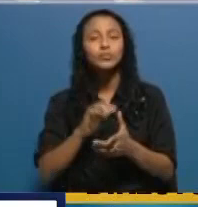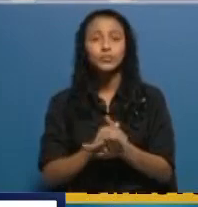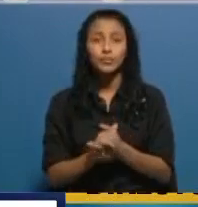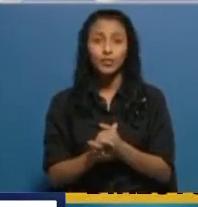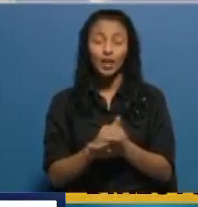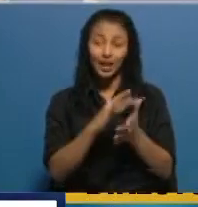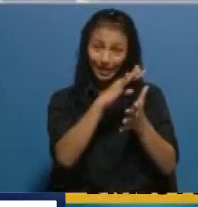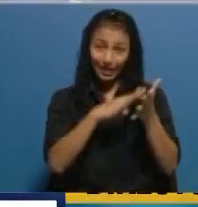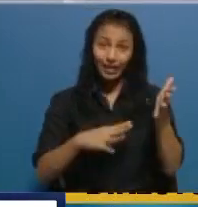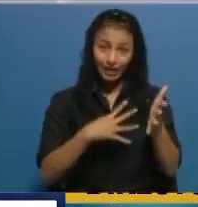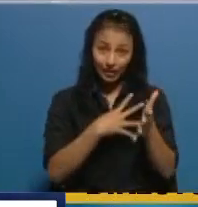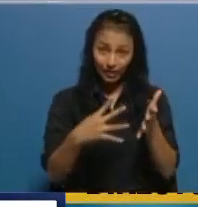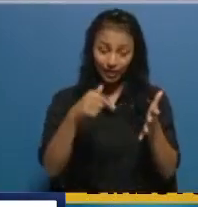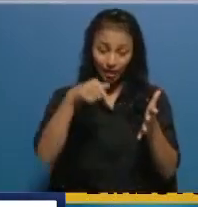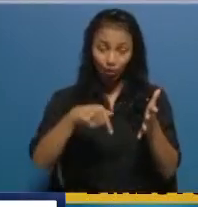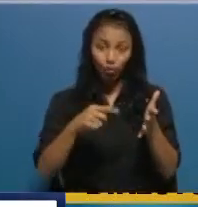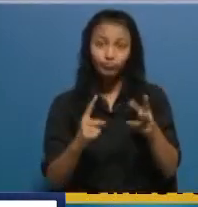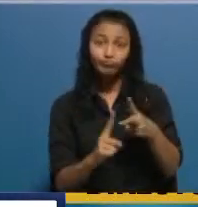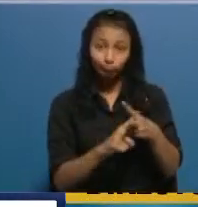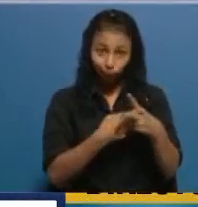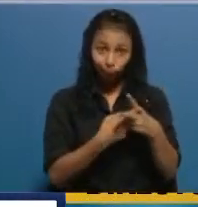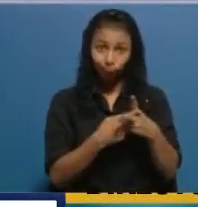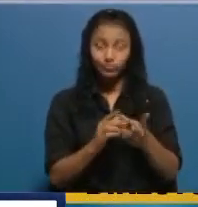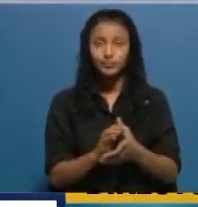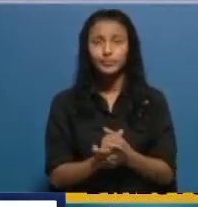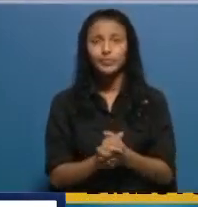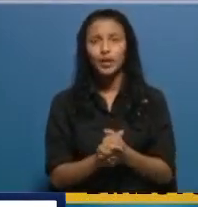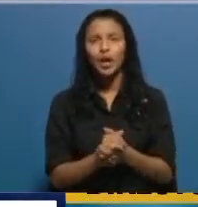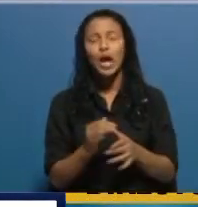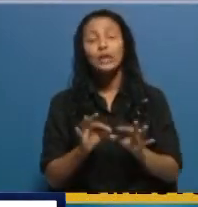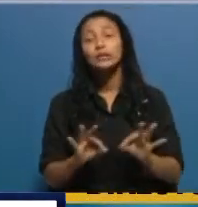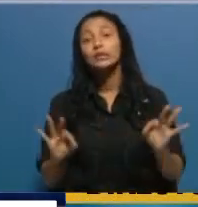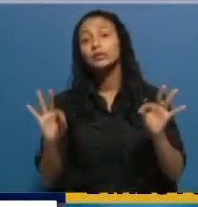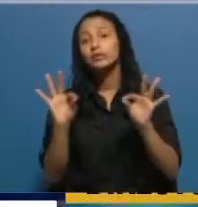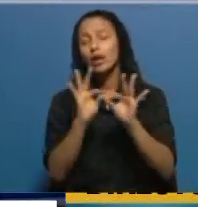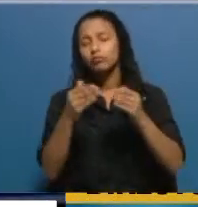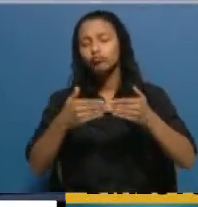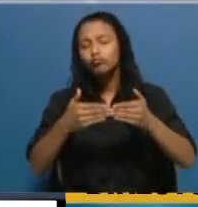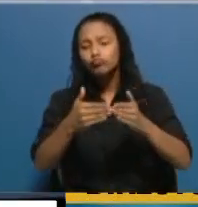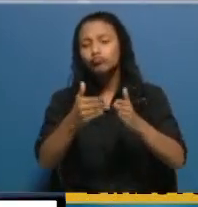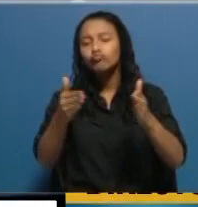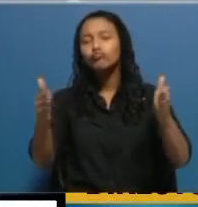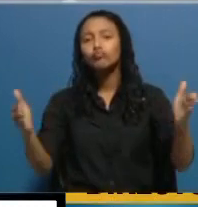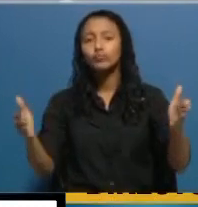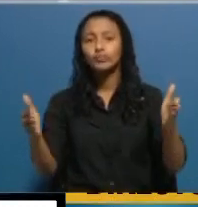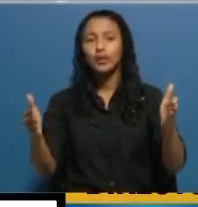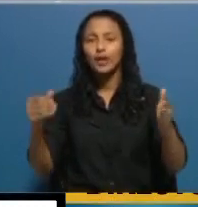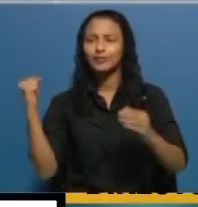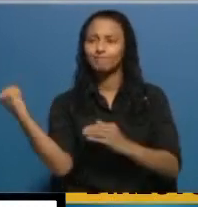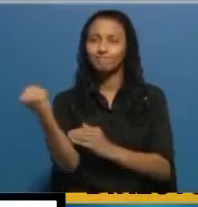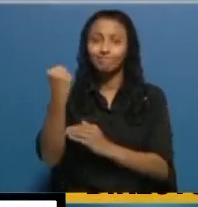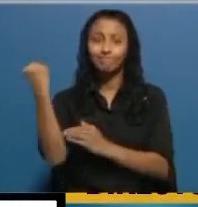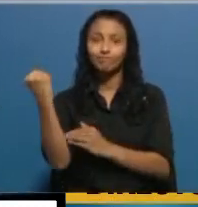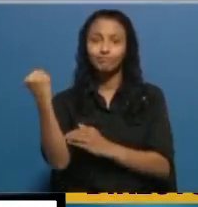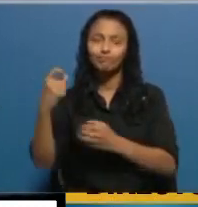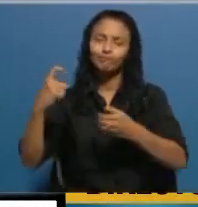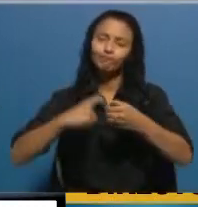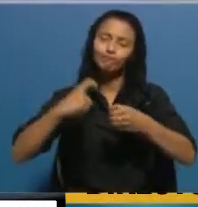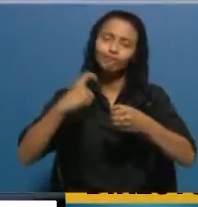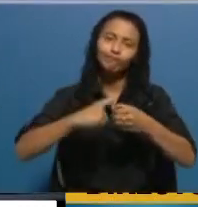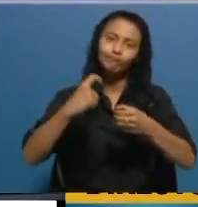agenda que iniciamos en esta fecha tiene el firme propósito de abrir sus puertas para fortalecer la participación ciudadana